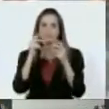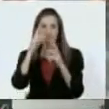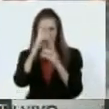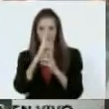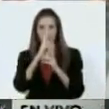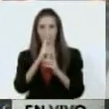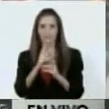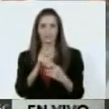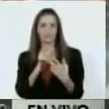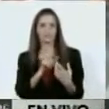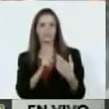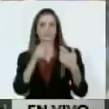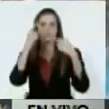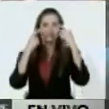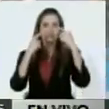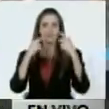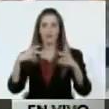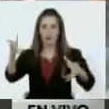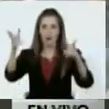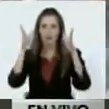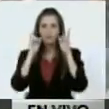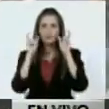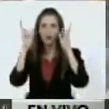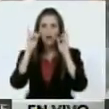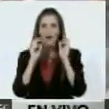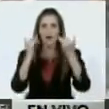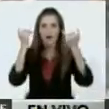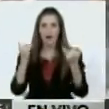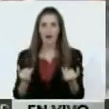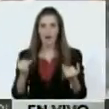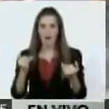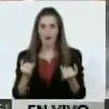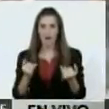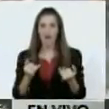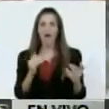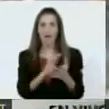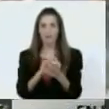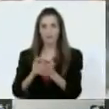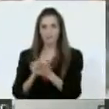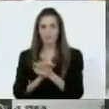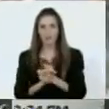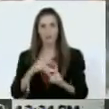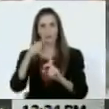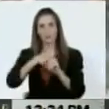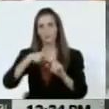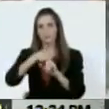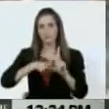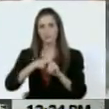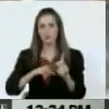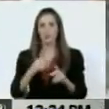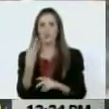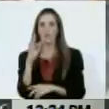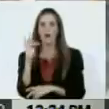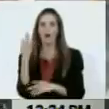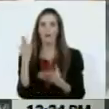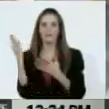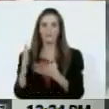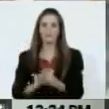del comandante eterno. Vamos a escuchar entonces a sus amigos y compañeros de lucha en el cuartel de la